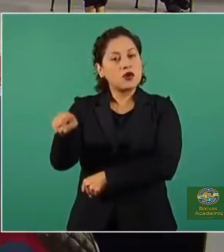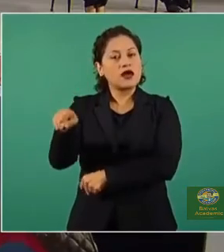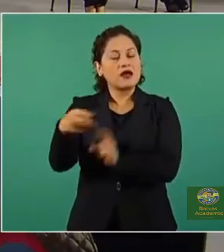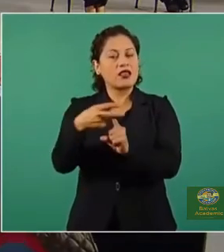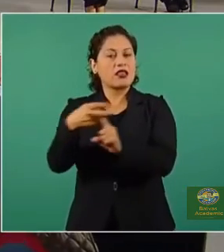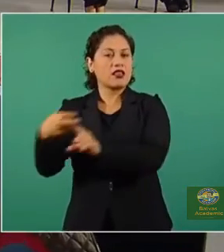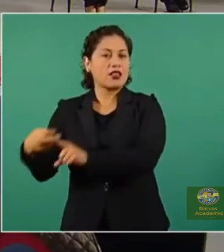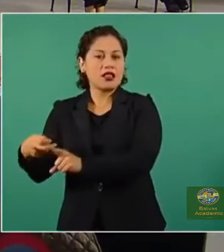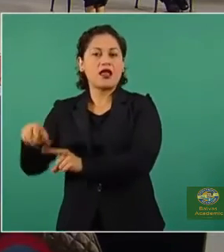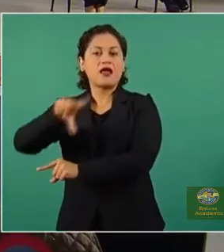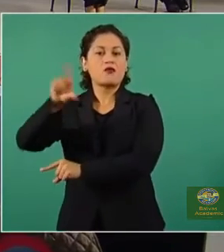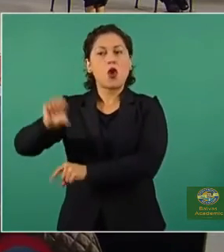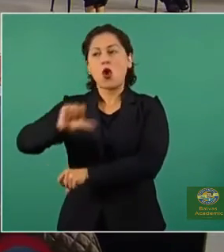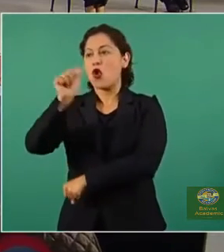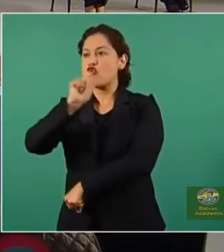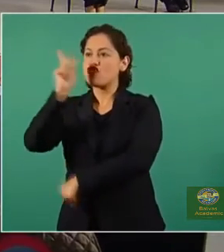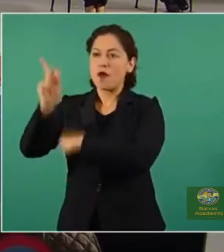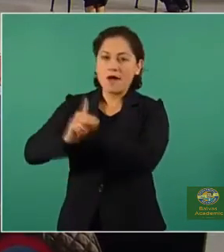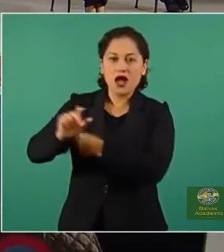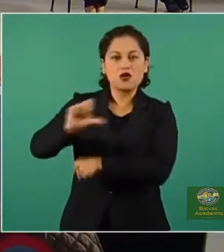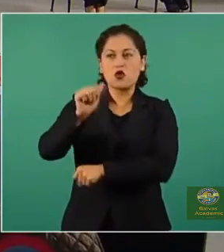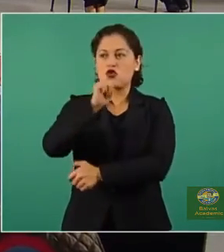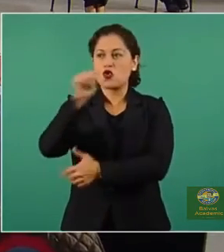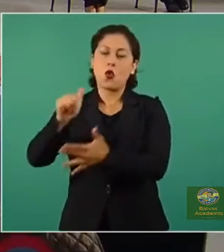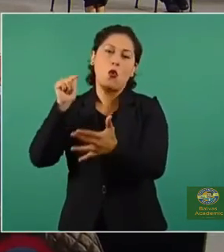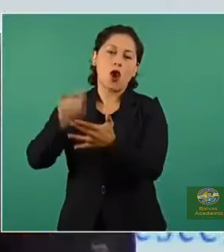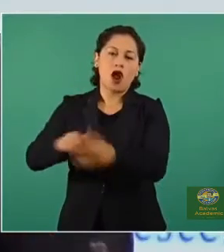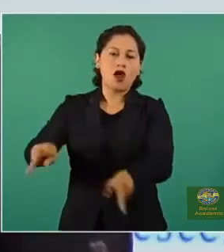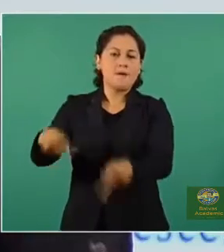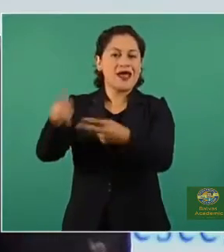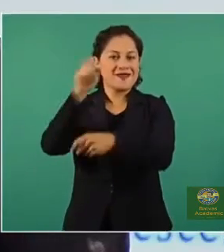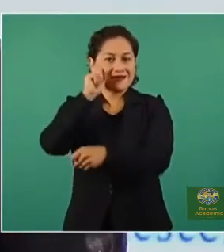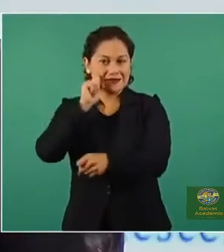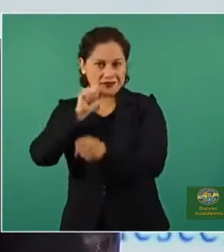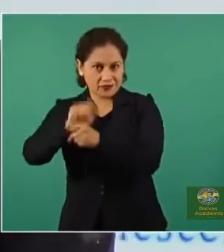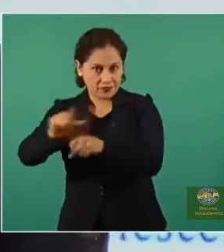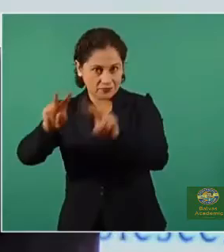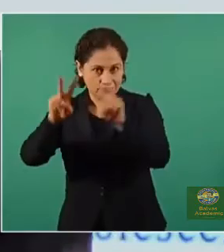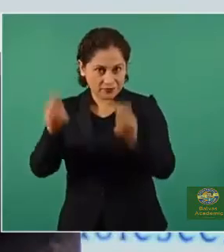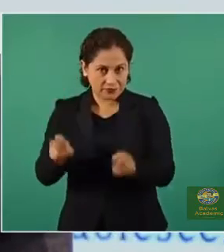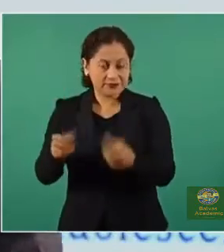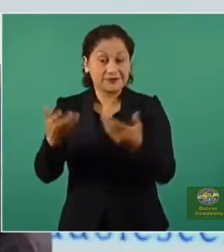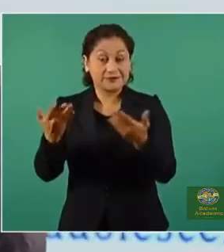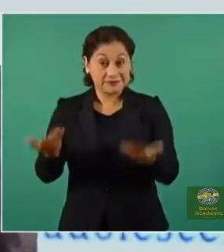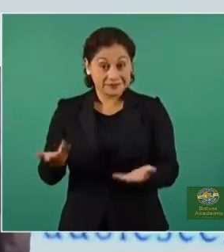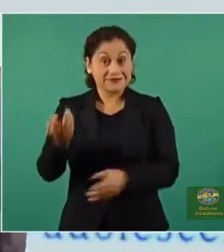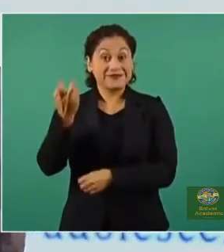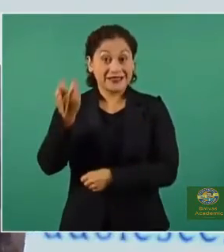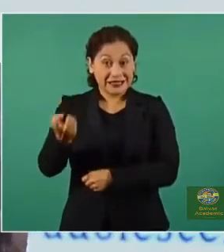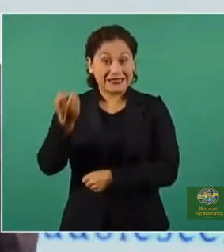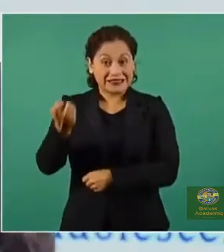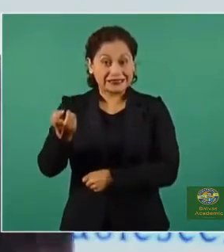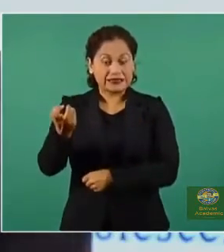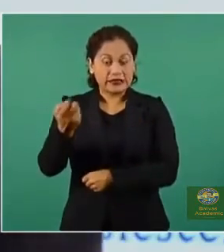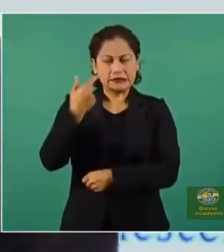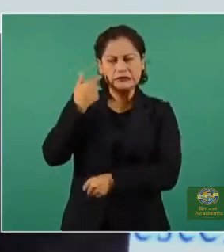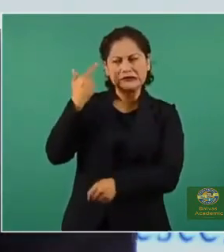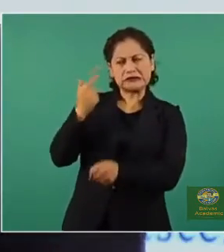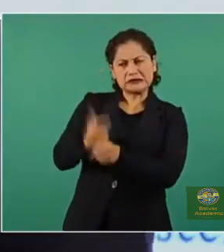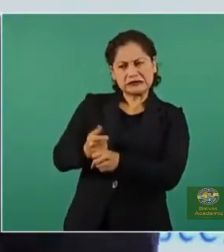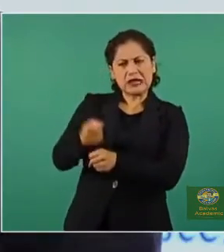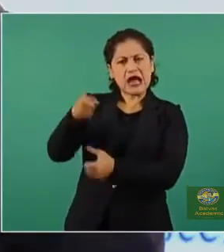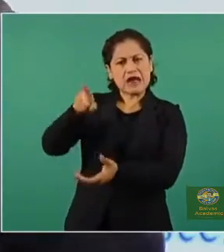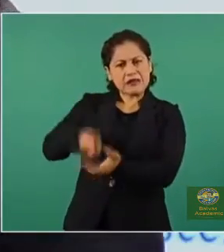personas. Y lamentablemente también en muchos casos el proxeneta tiene algún vínculo familiar